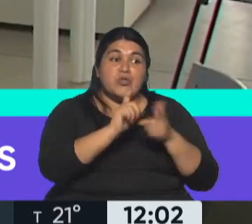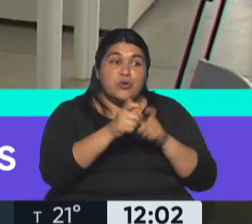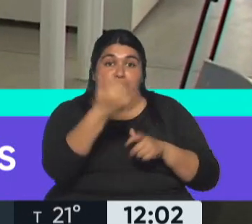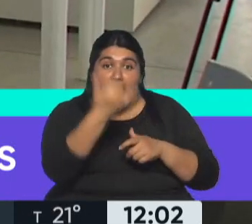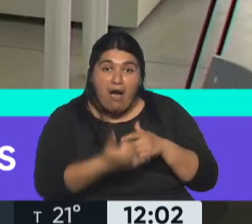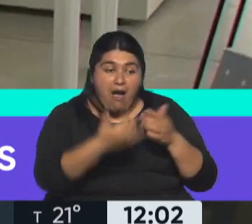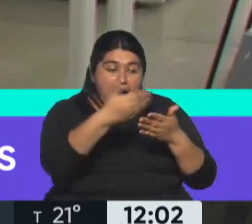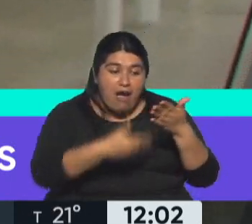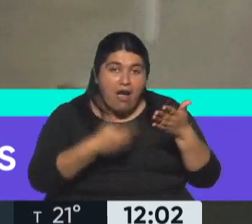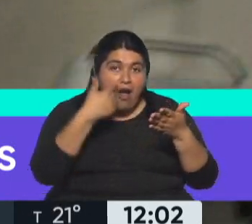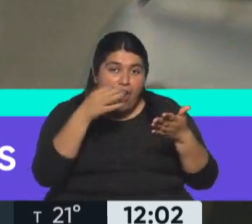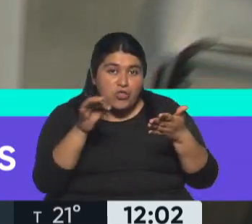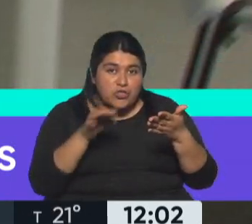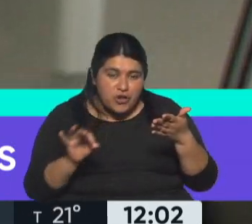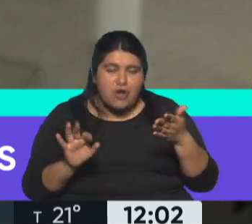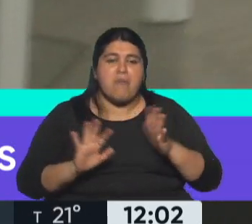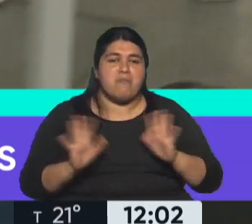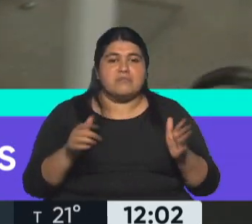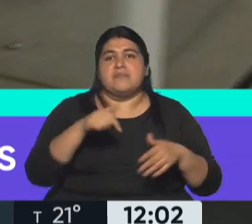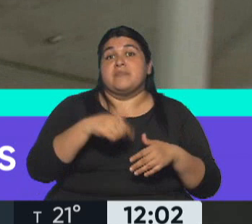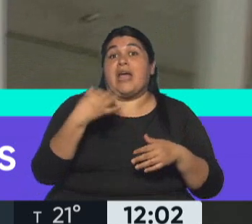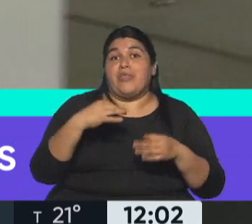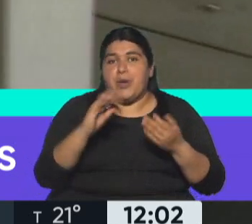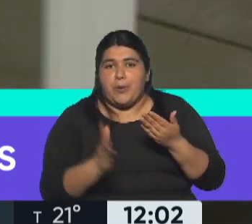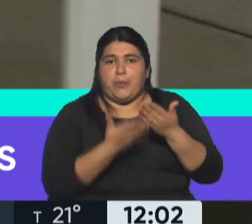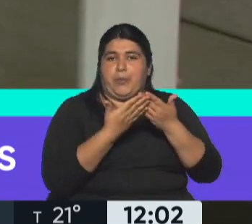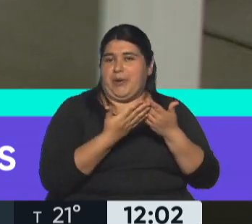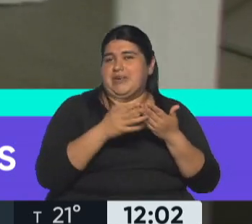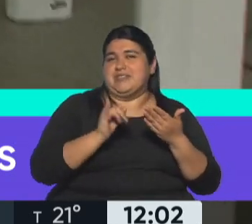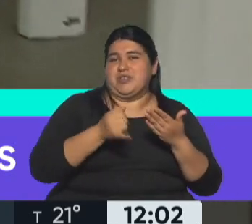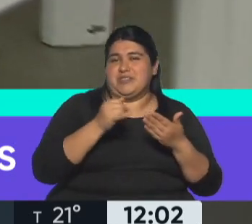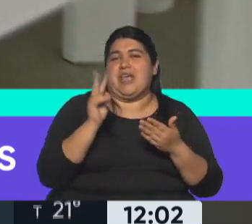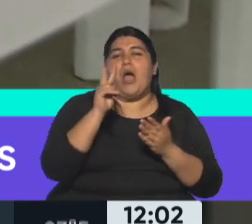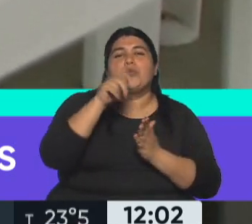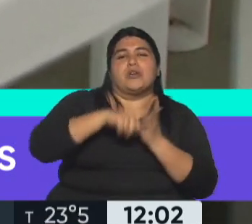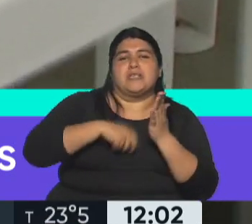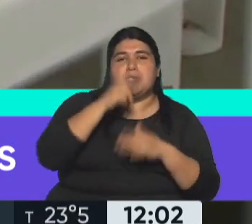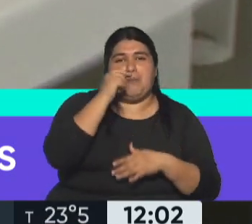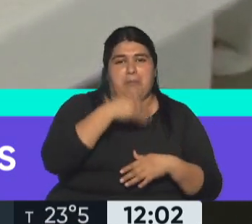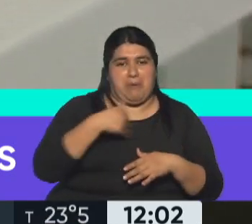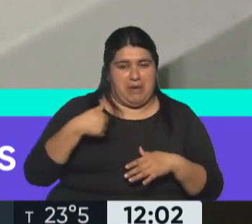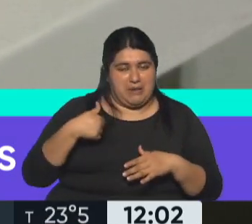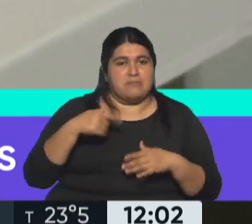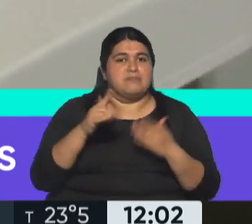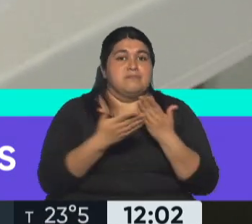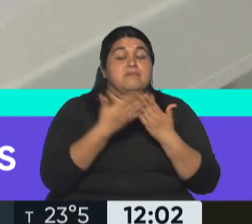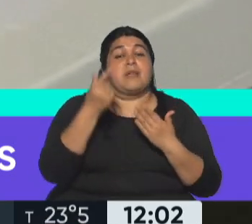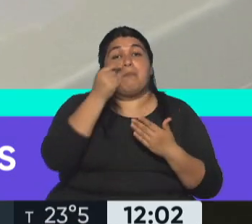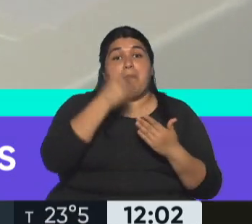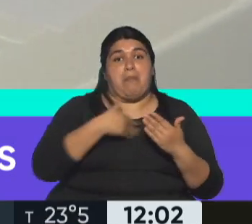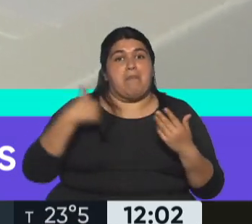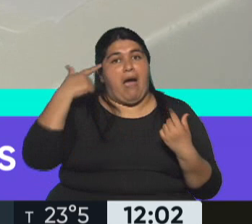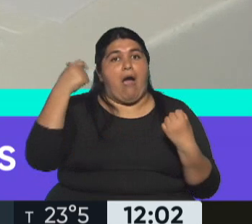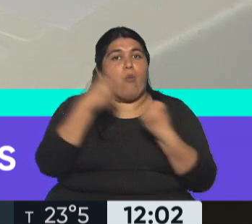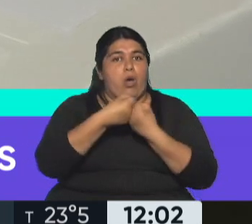y, por supuesto, tienen que traer una autorización para saber que los padres están de acuerdo con que los chicos